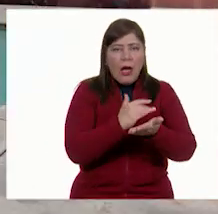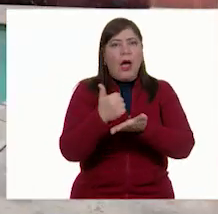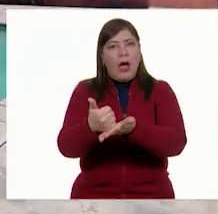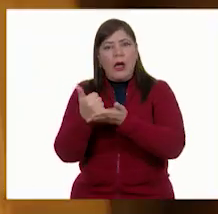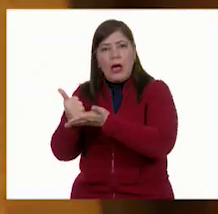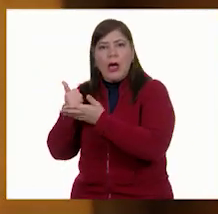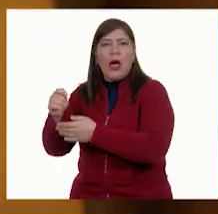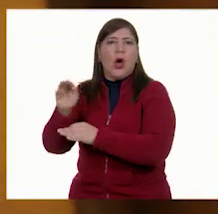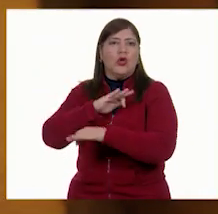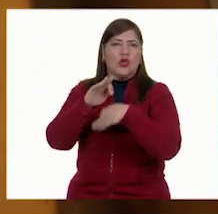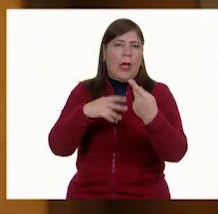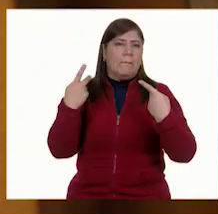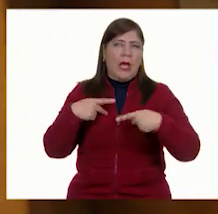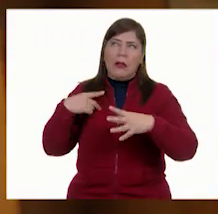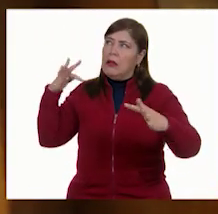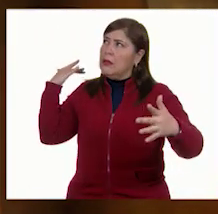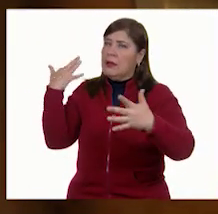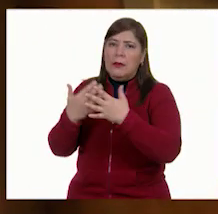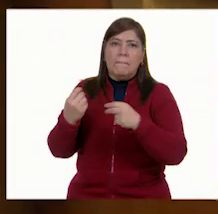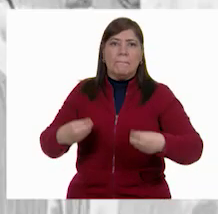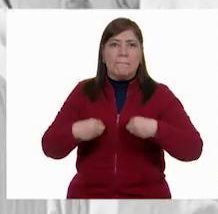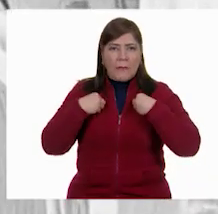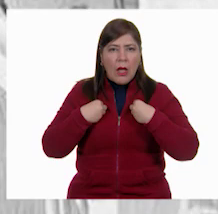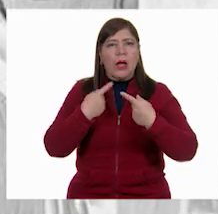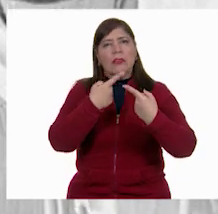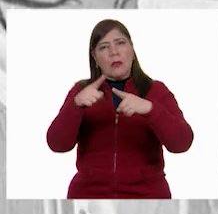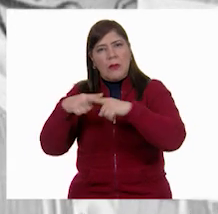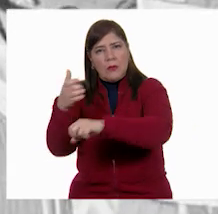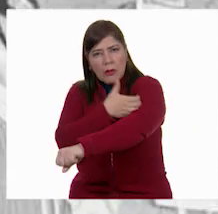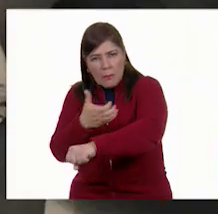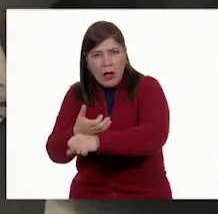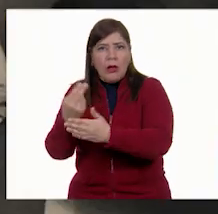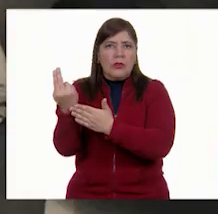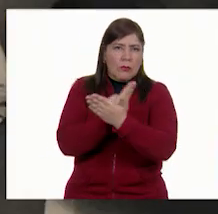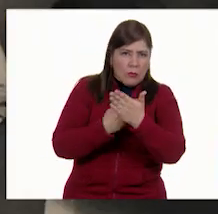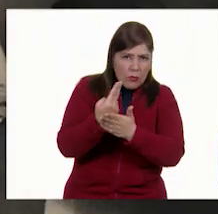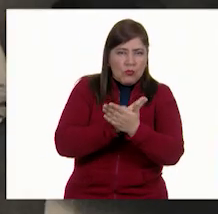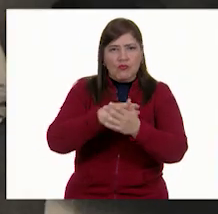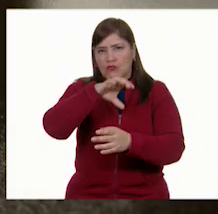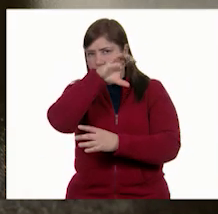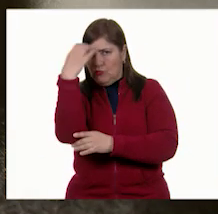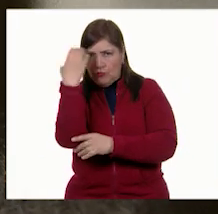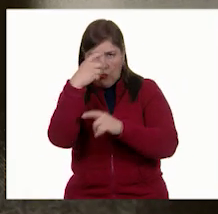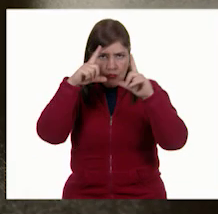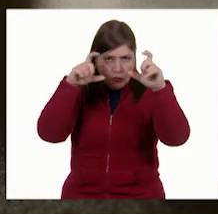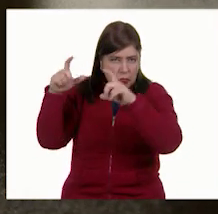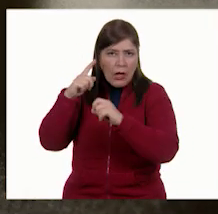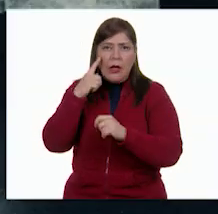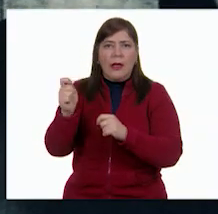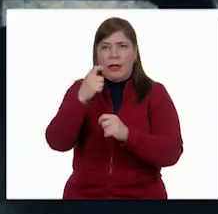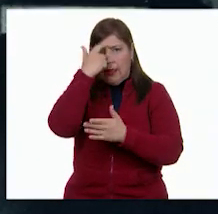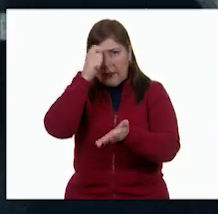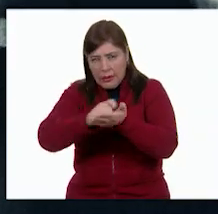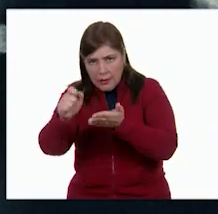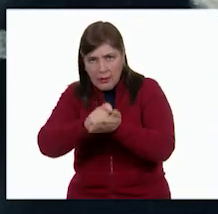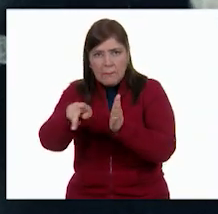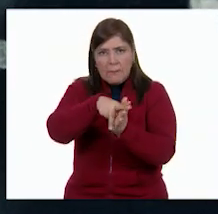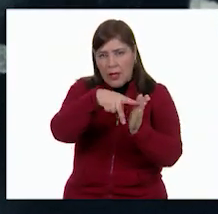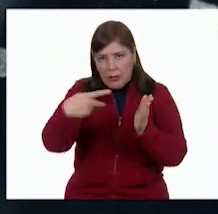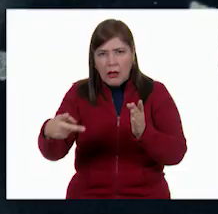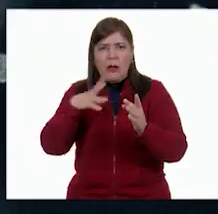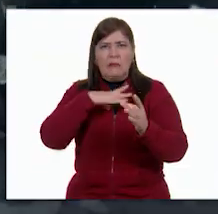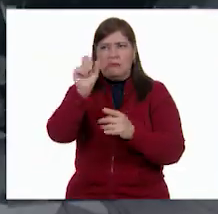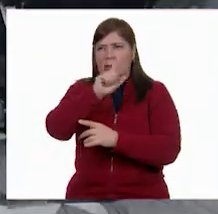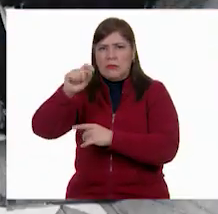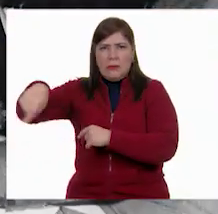que he recibido a lo largo de mi vida por parte de colegas, dibujantes, fotógrafos, escritores, periodistas y